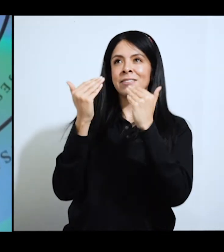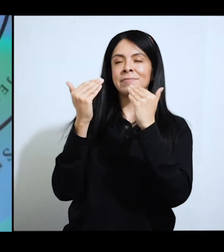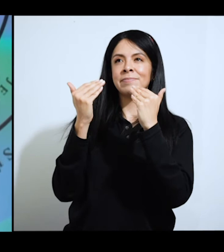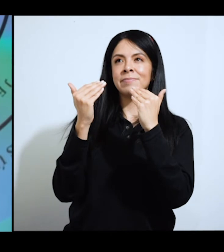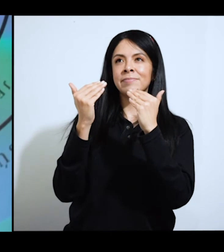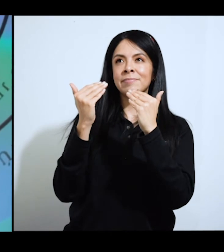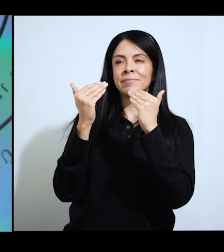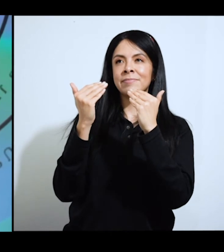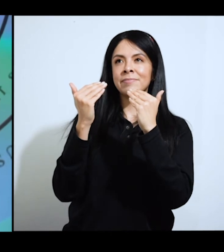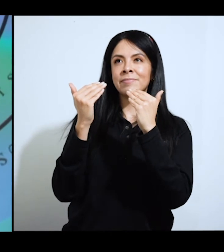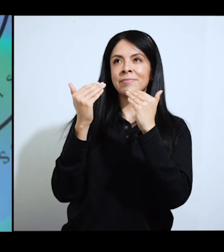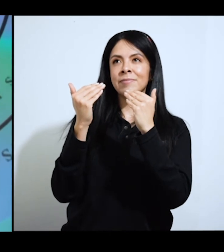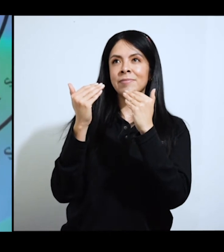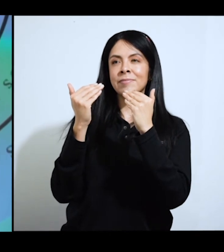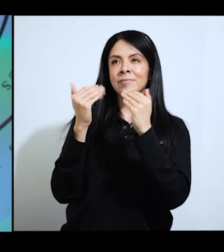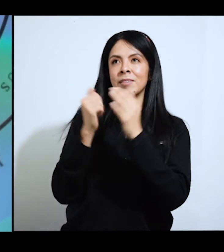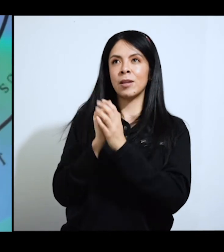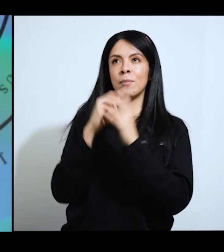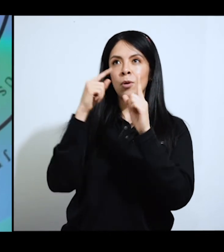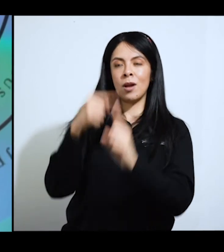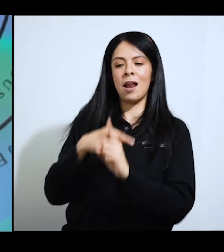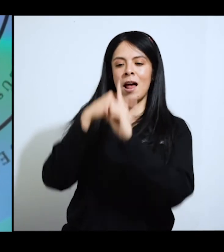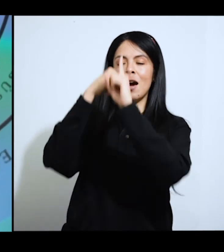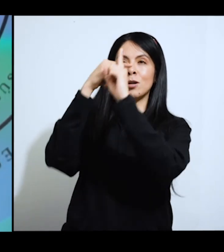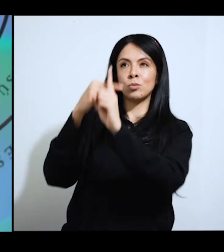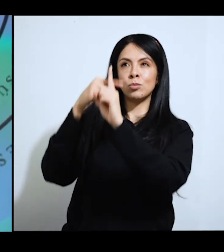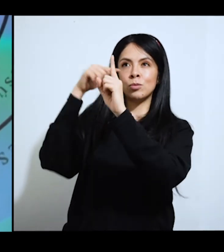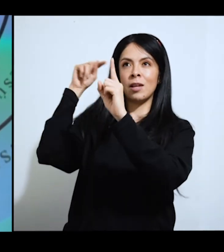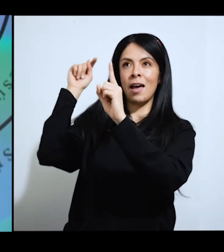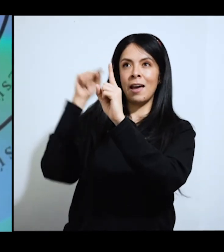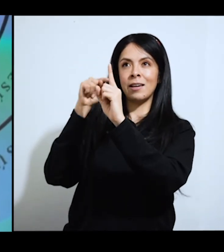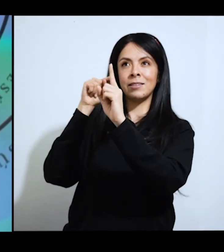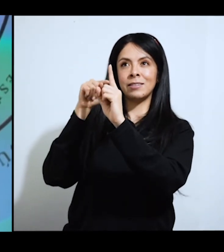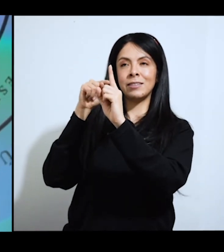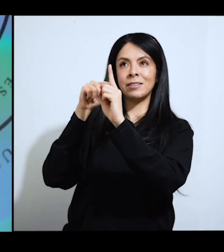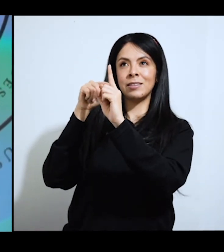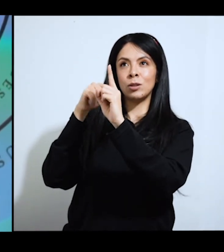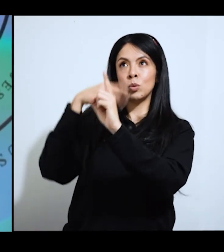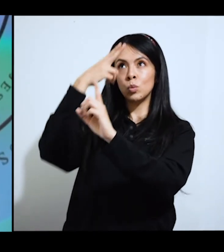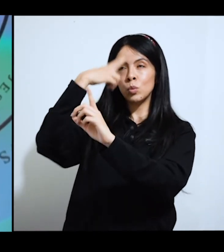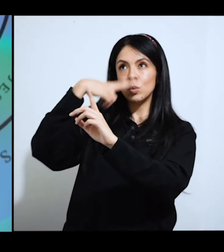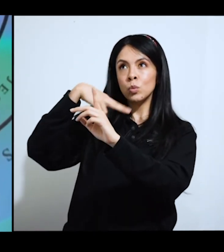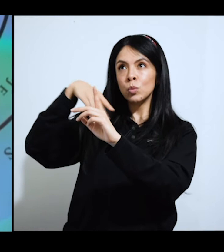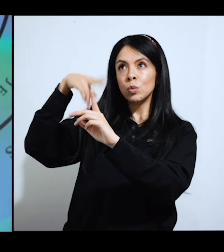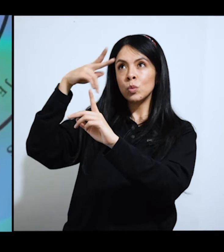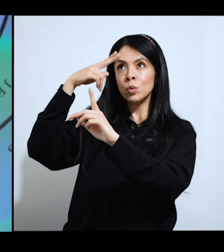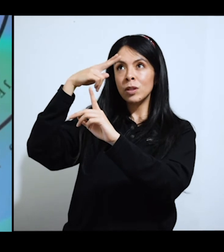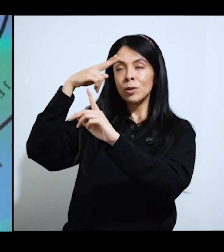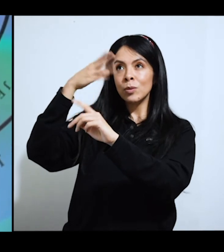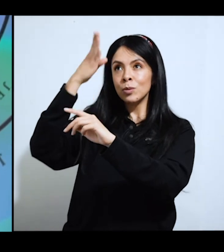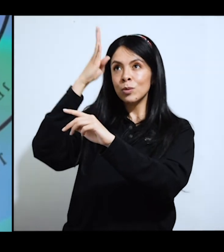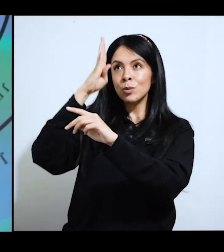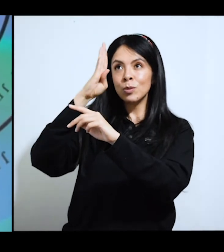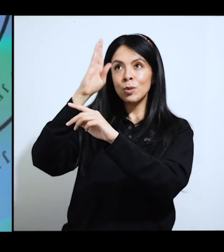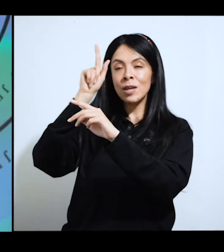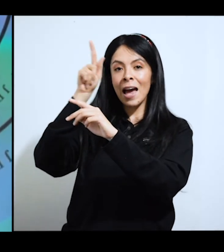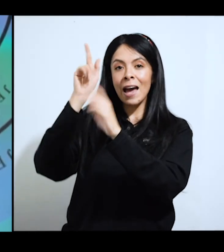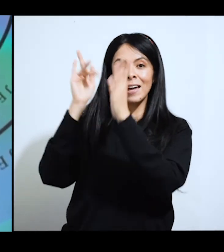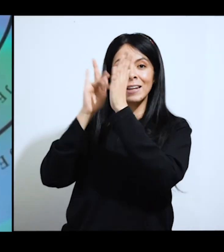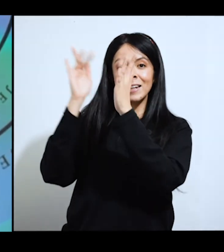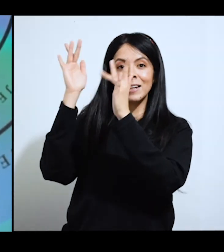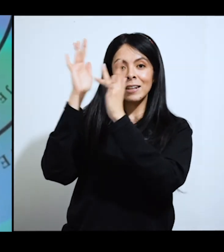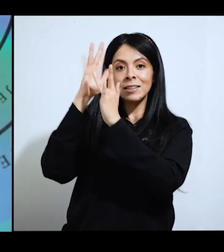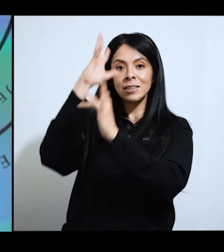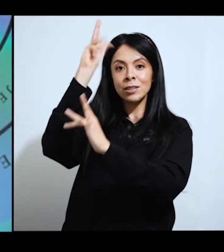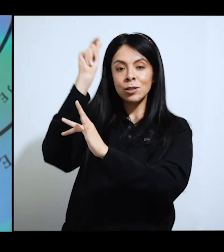la cruz tu Hijo amado, el Señor Jesucristo, murió en mi lugar.